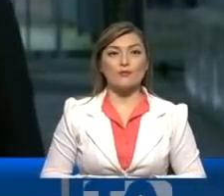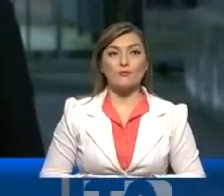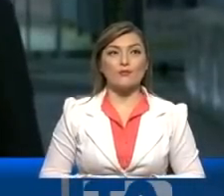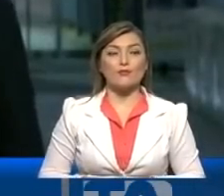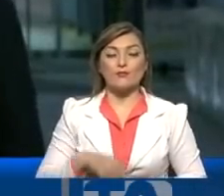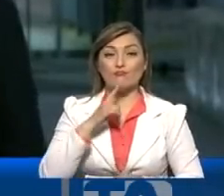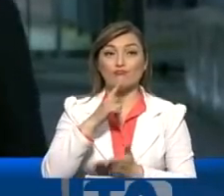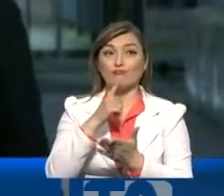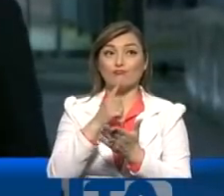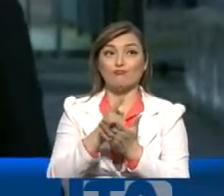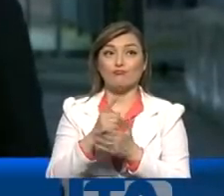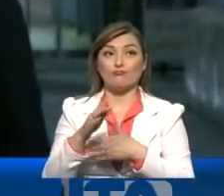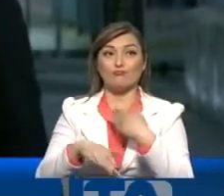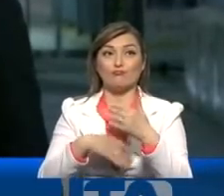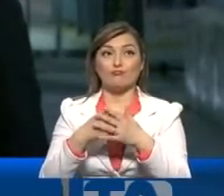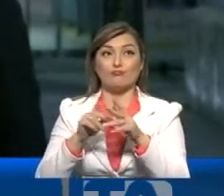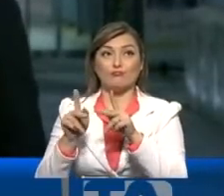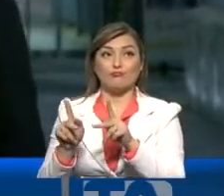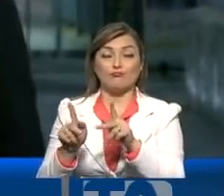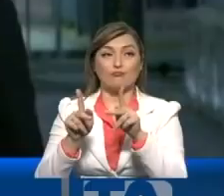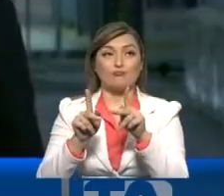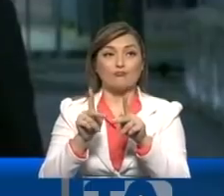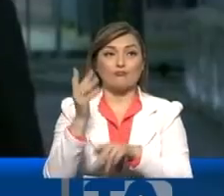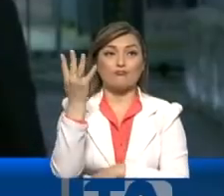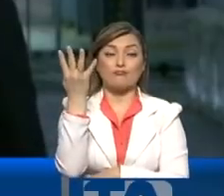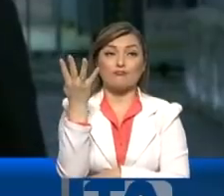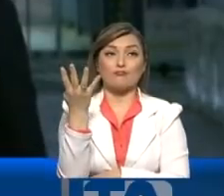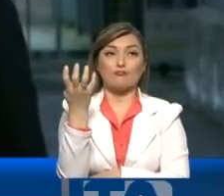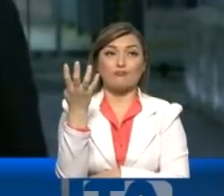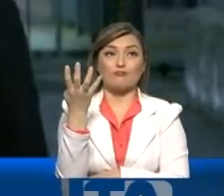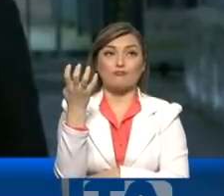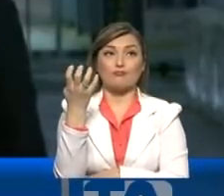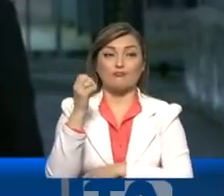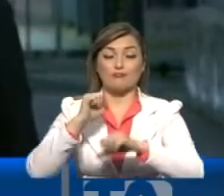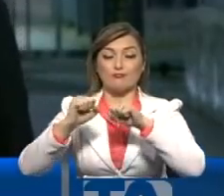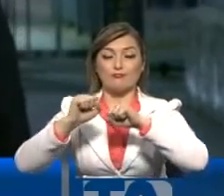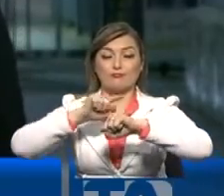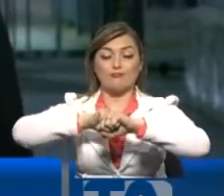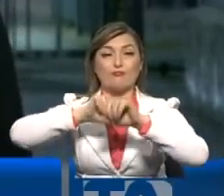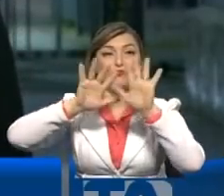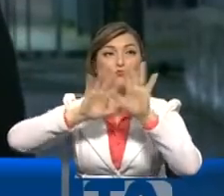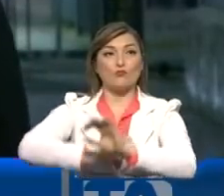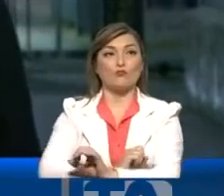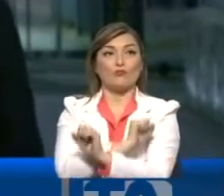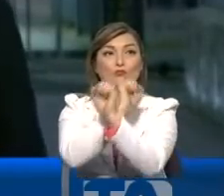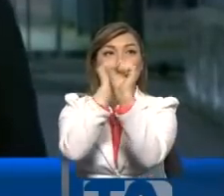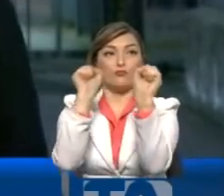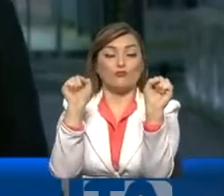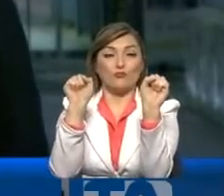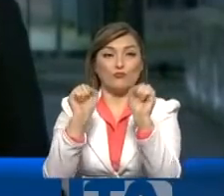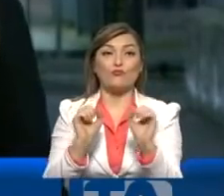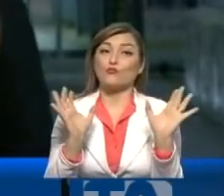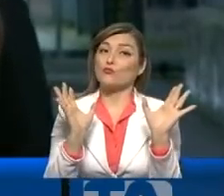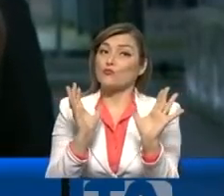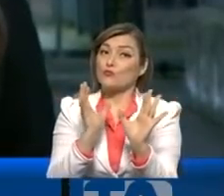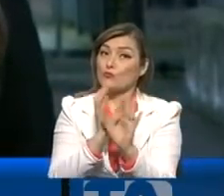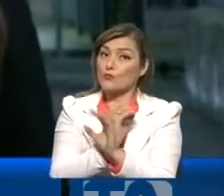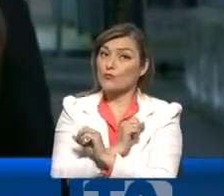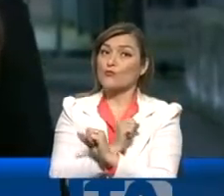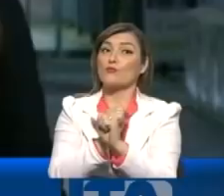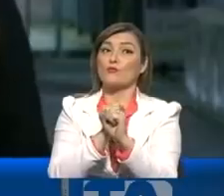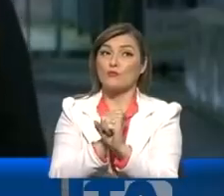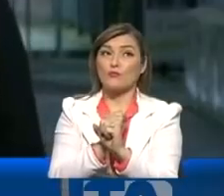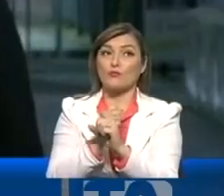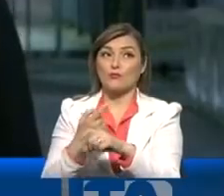Así es, todo está listo para la sesión de este 14 de mayo a las 10 de la mañana. Tenemos conocimiento que esta misma noche también